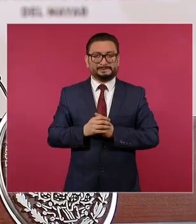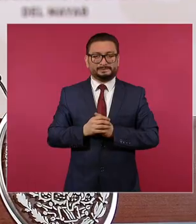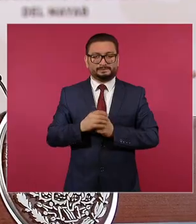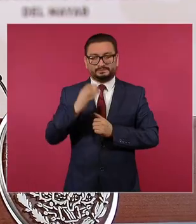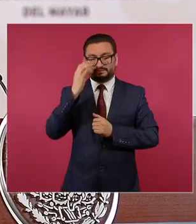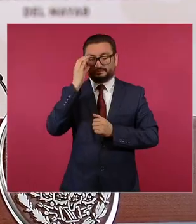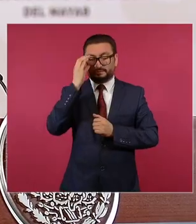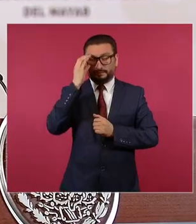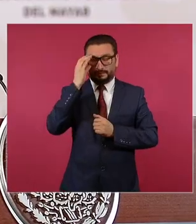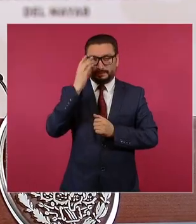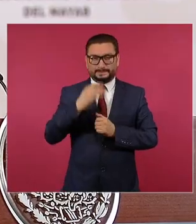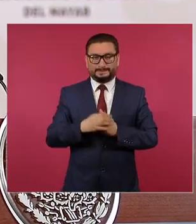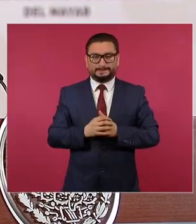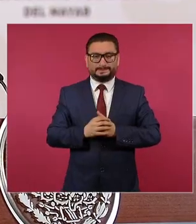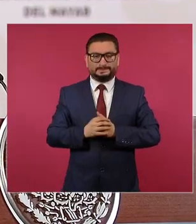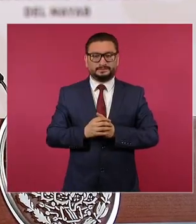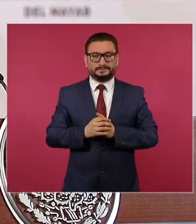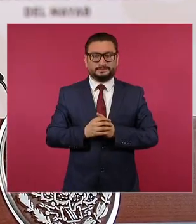No